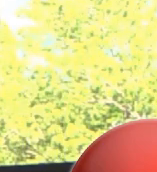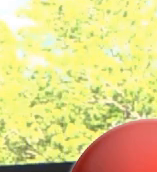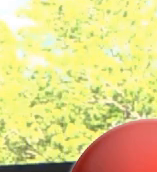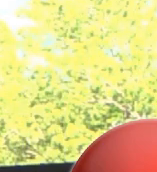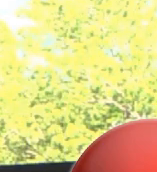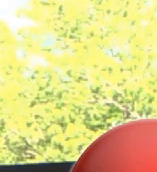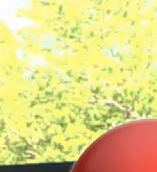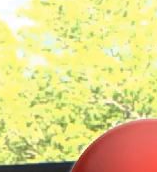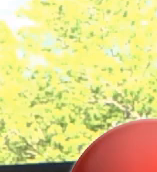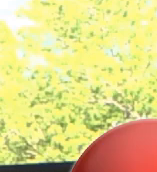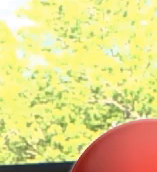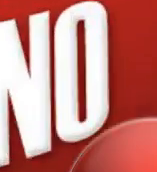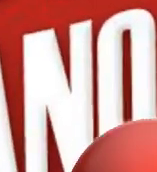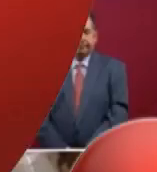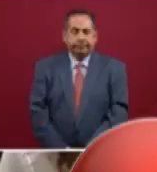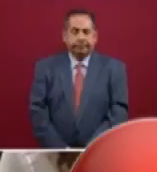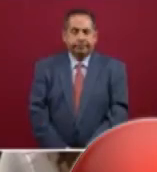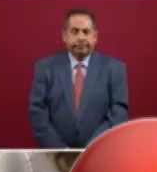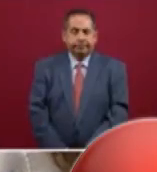esto.